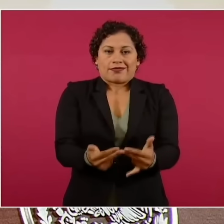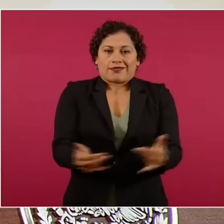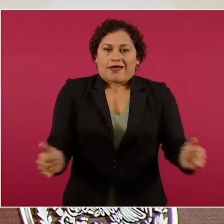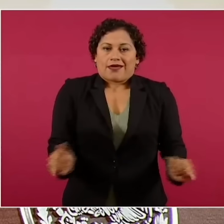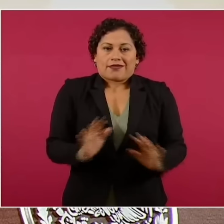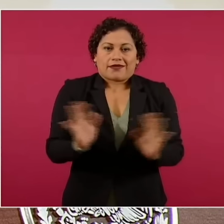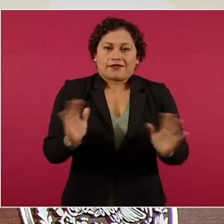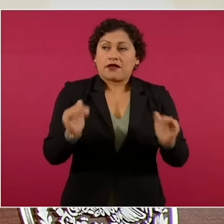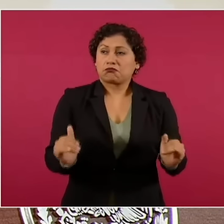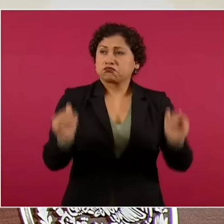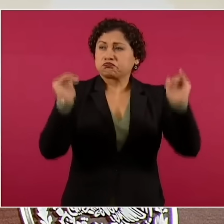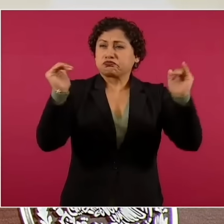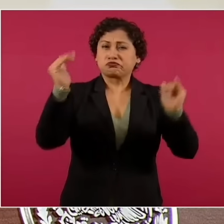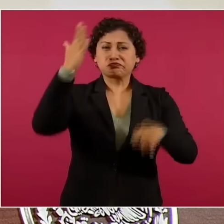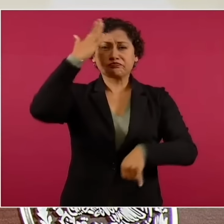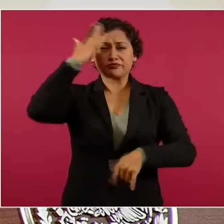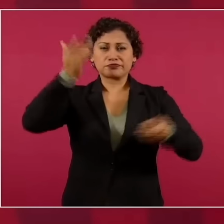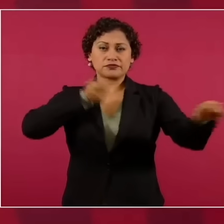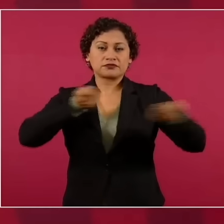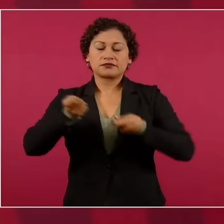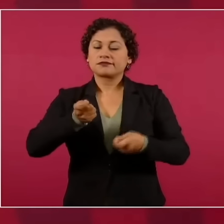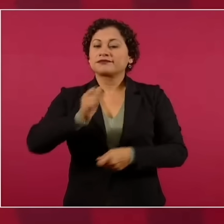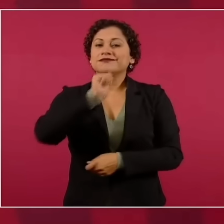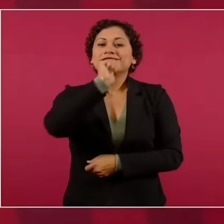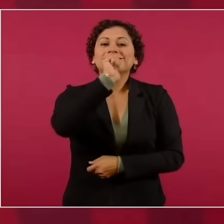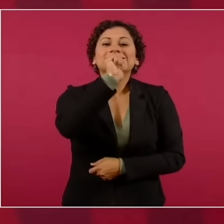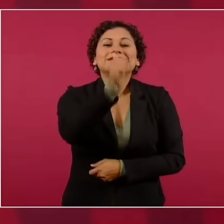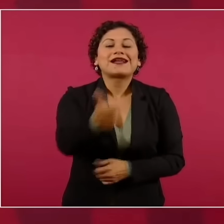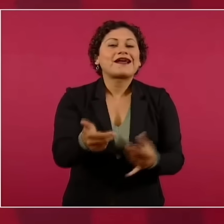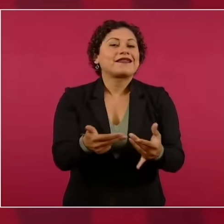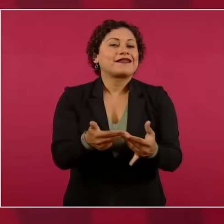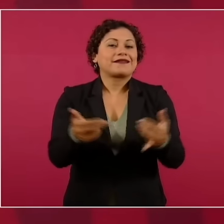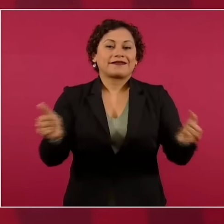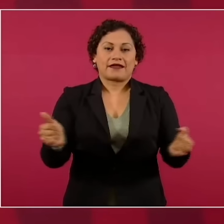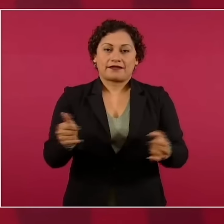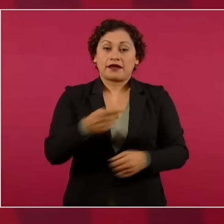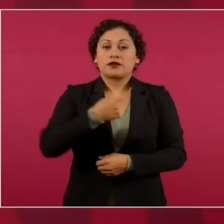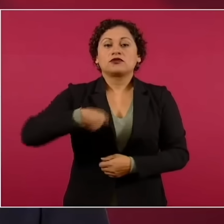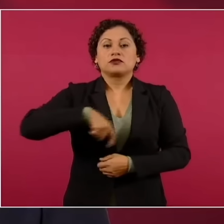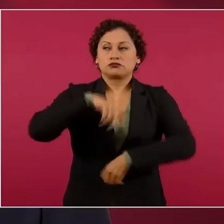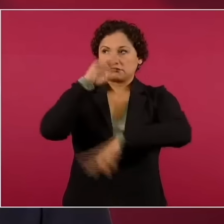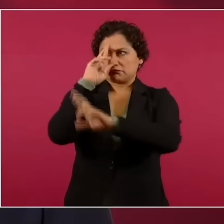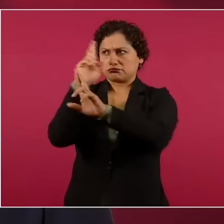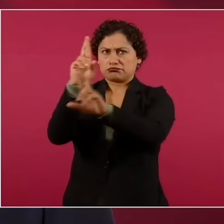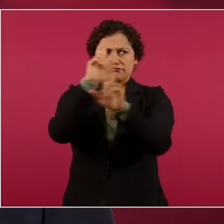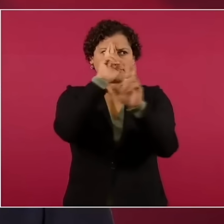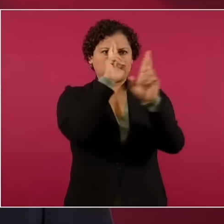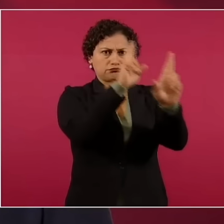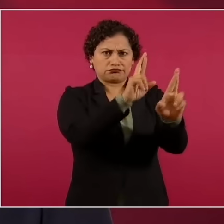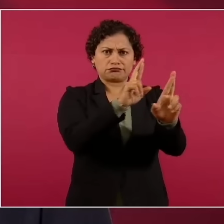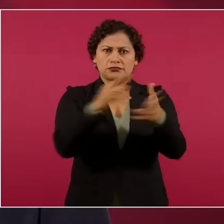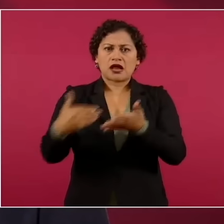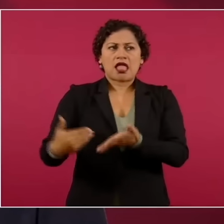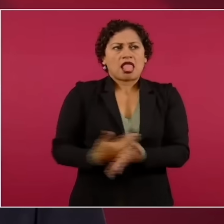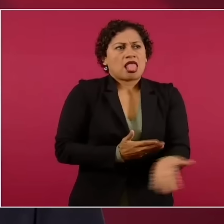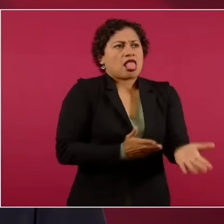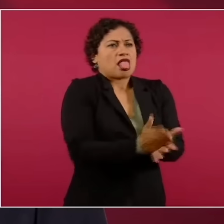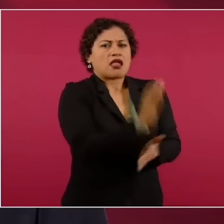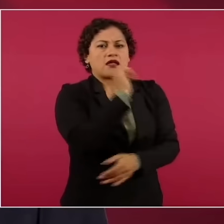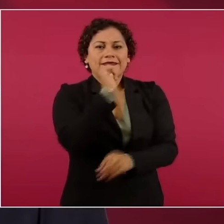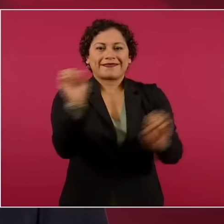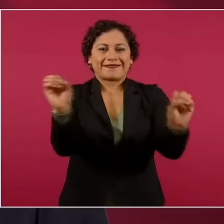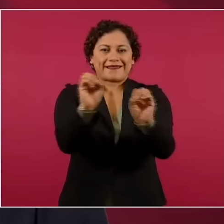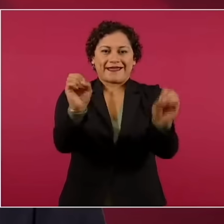hegemónica en el mundo. Somos respetuosos de la no intervención, de la autodeterminación de los pueblos,